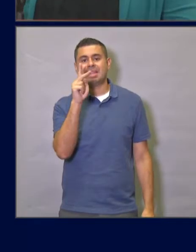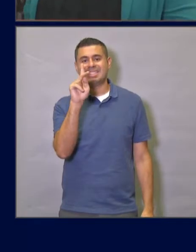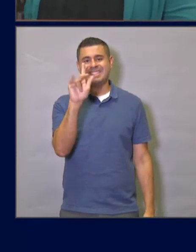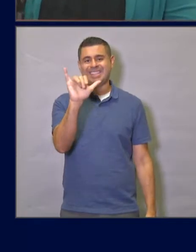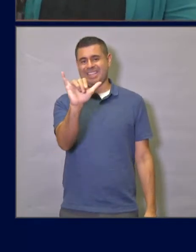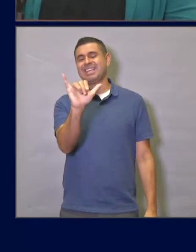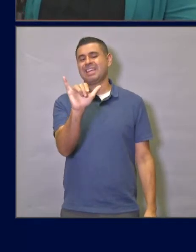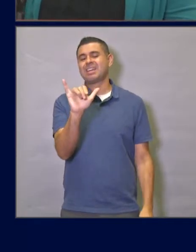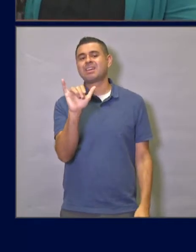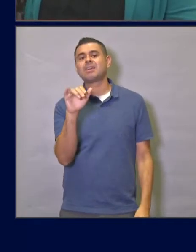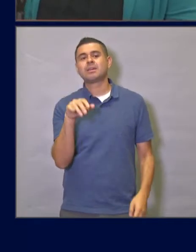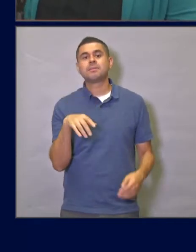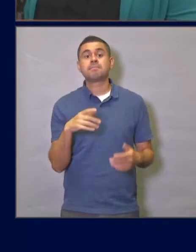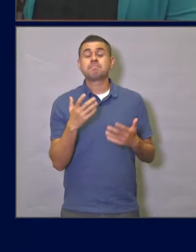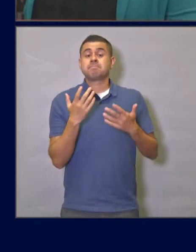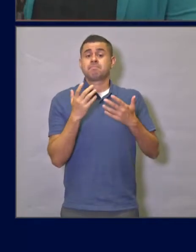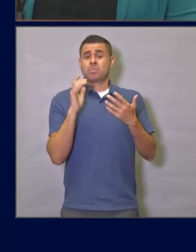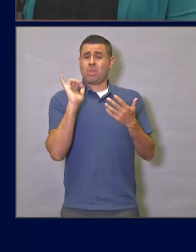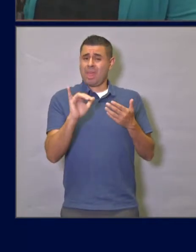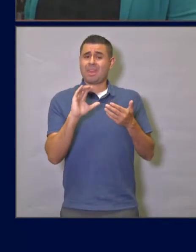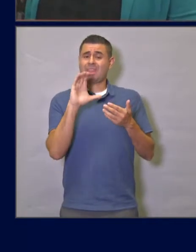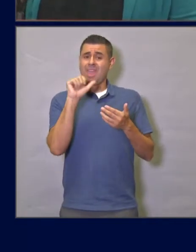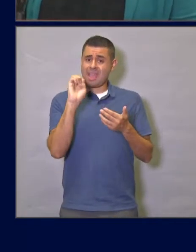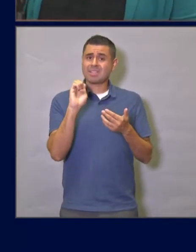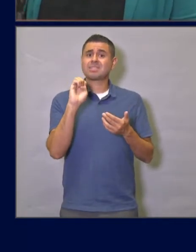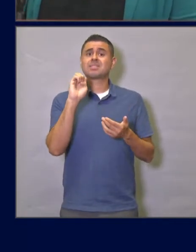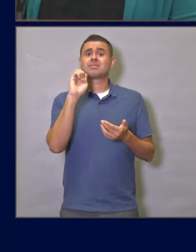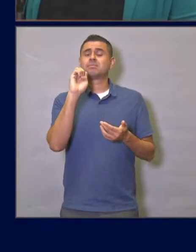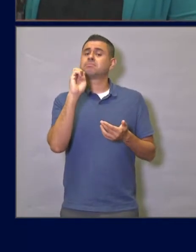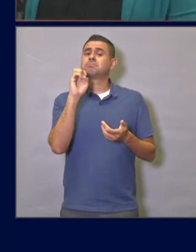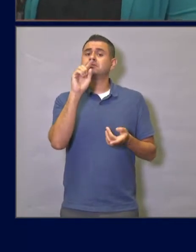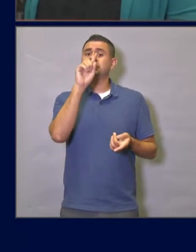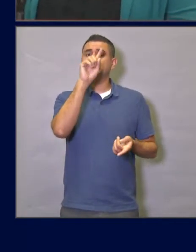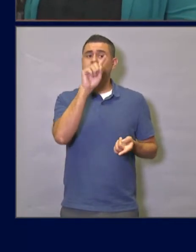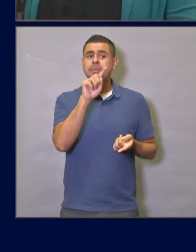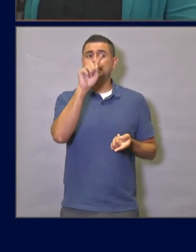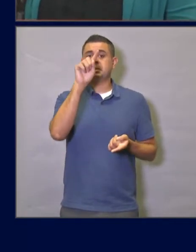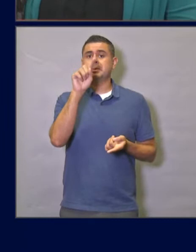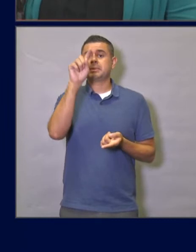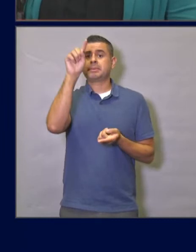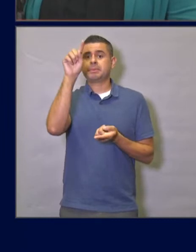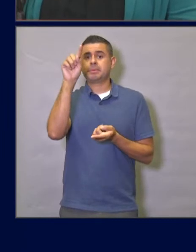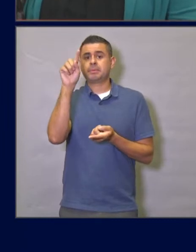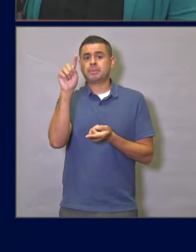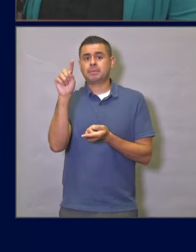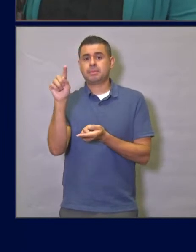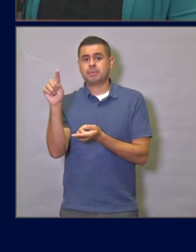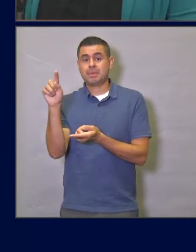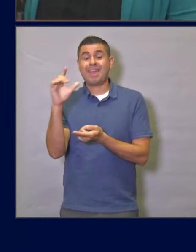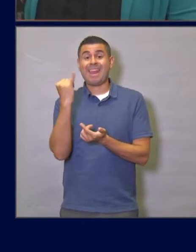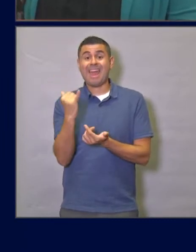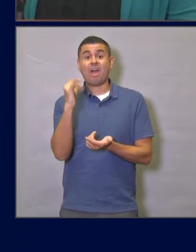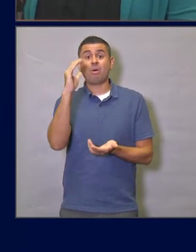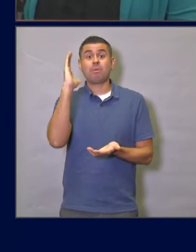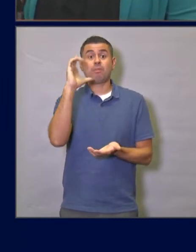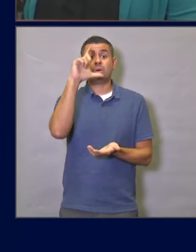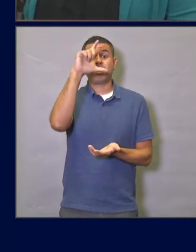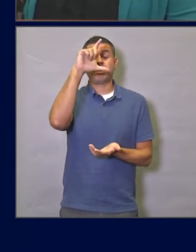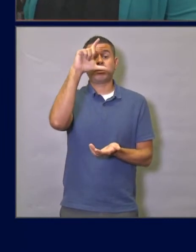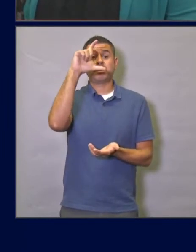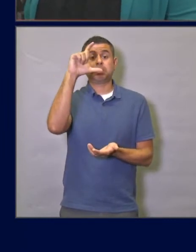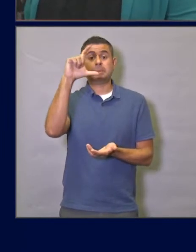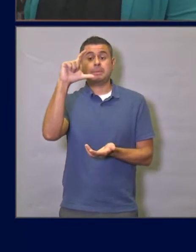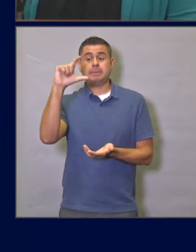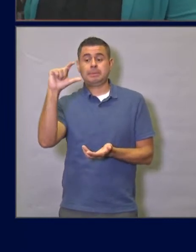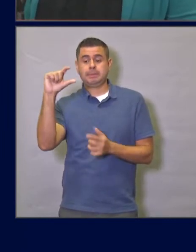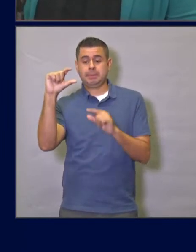nuestros casos están disminuyendo en todos los grupos y las brechas comienzan a cerrarse. A mediados de